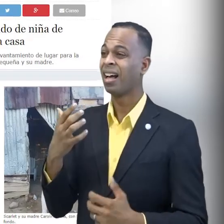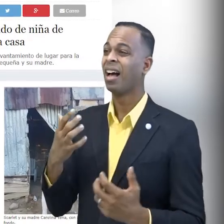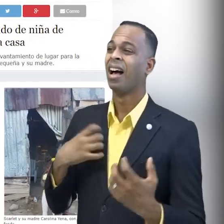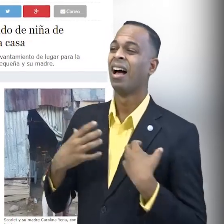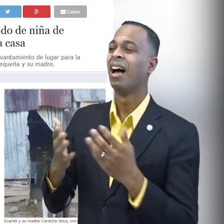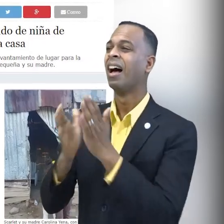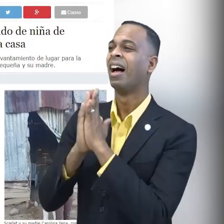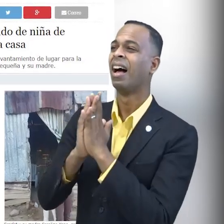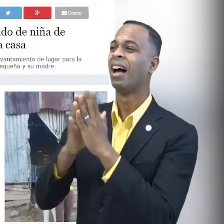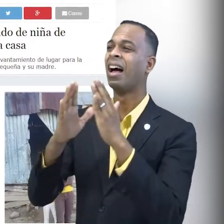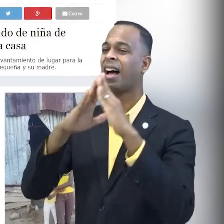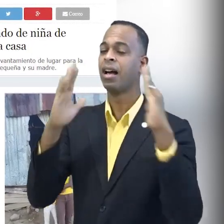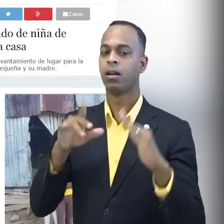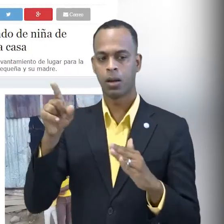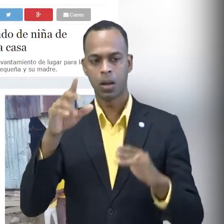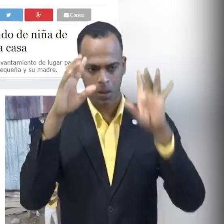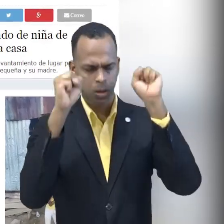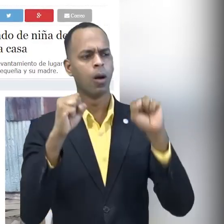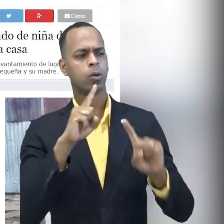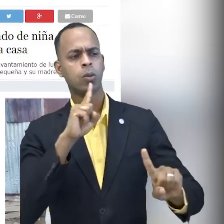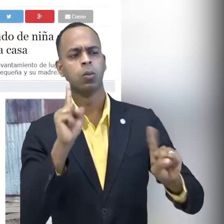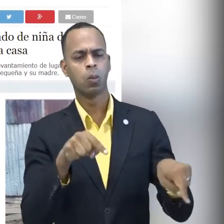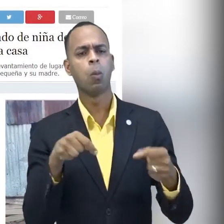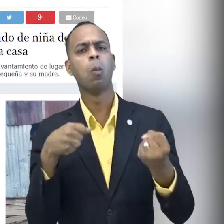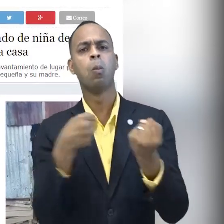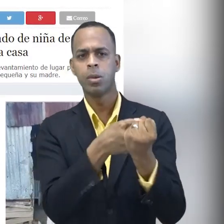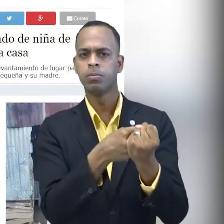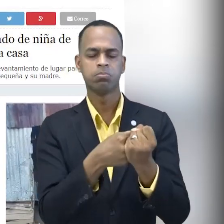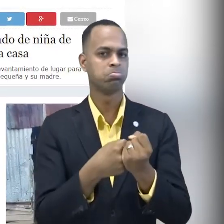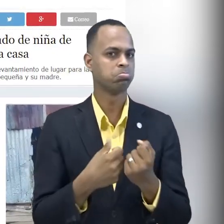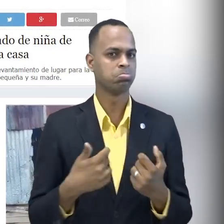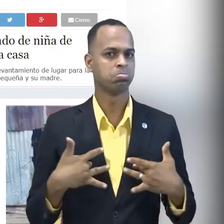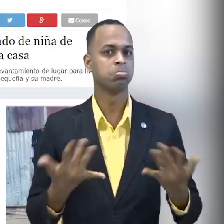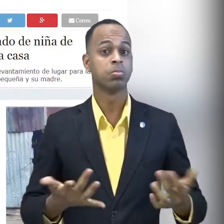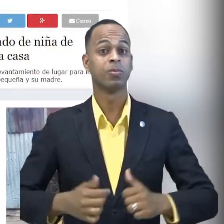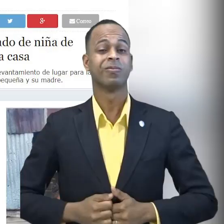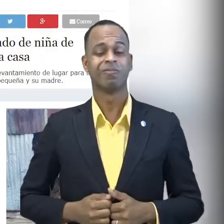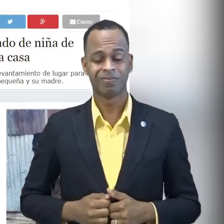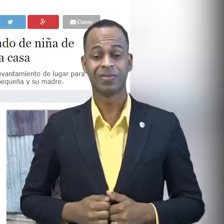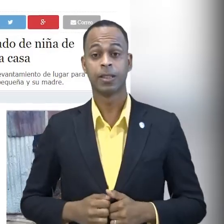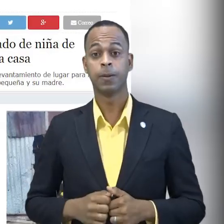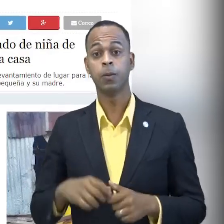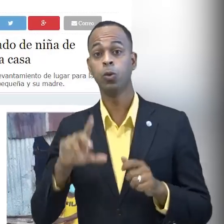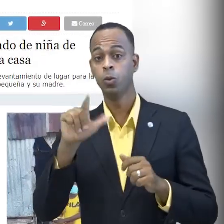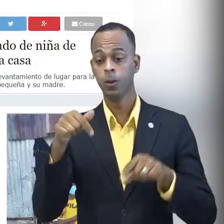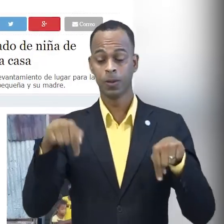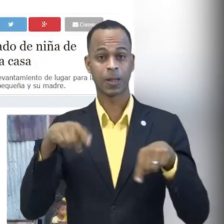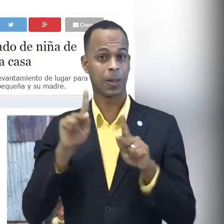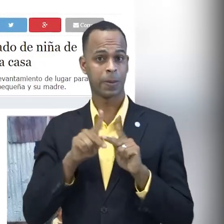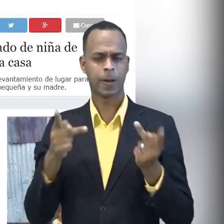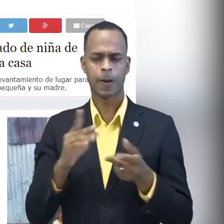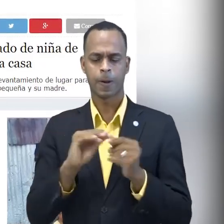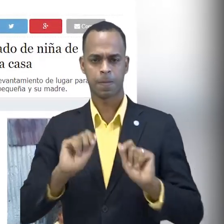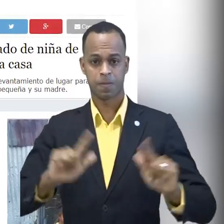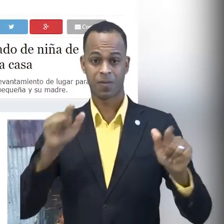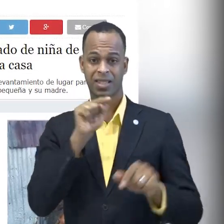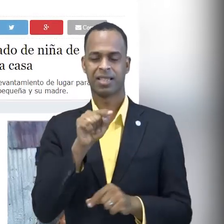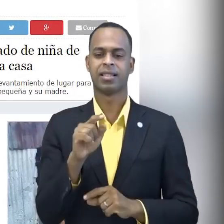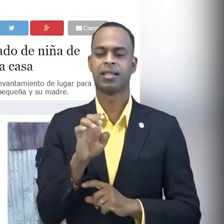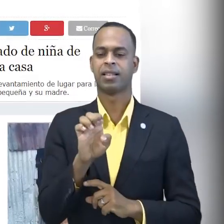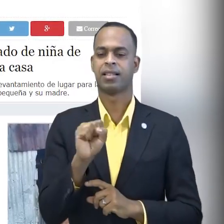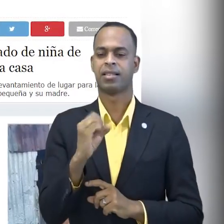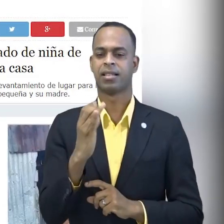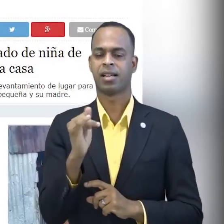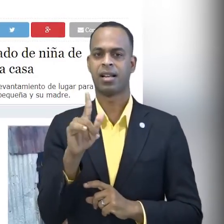Presidente responde llamado de niña de Guayubín que necesita una casa. Luego de la publicación del listín diario de que la niña Scarlett